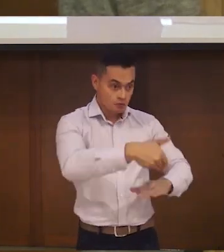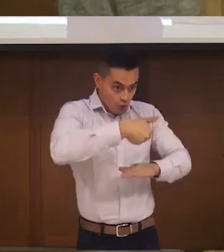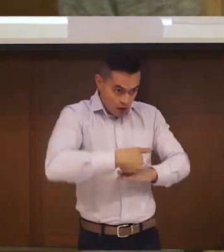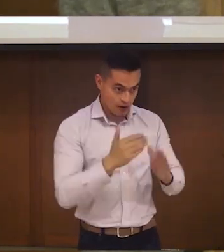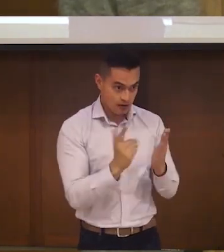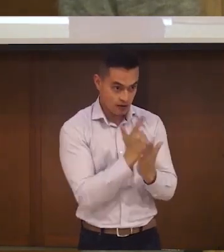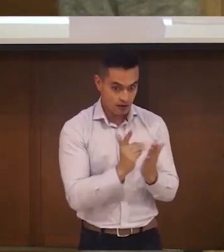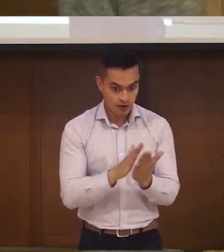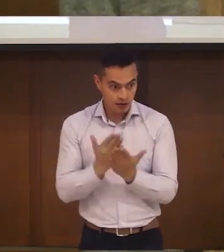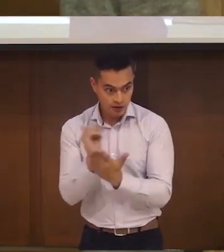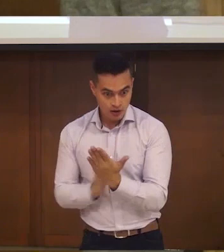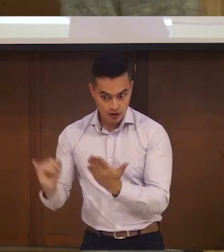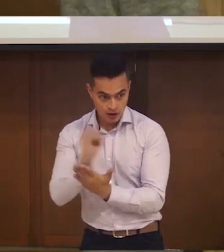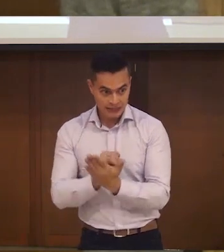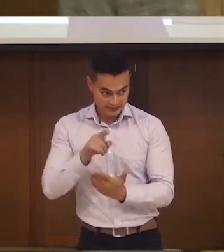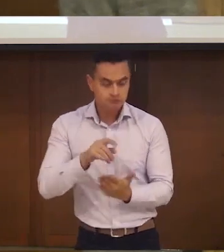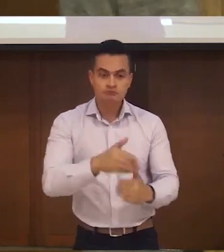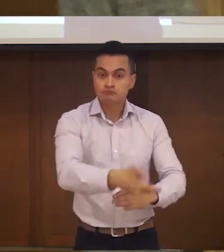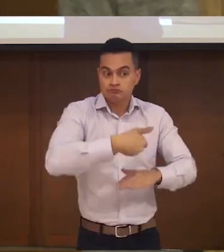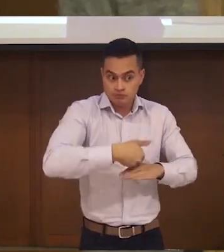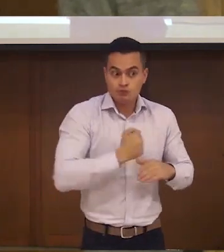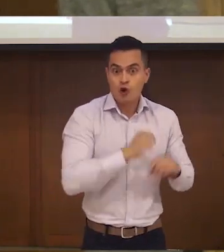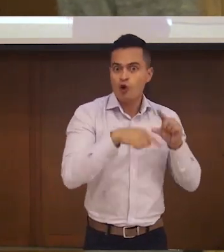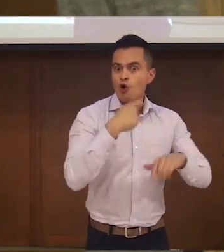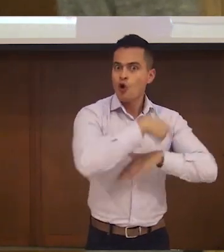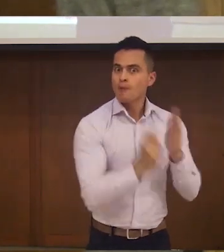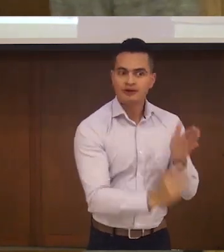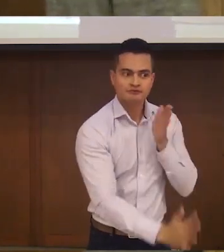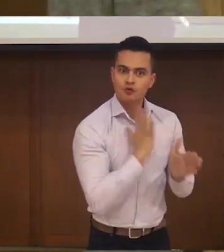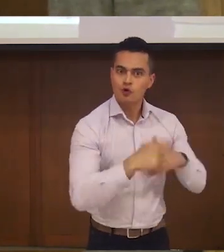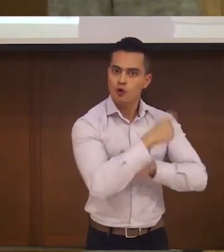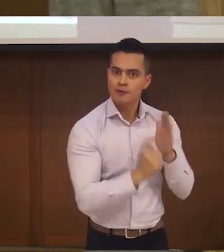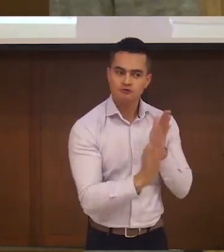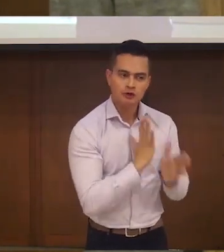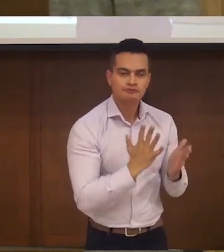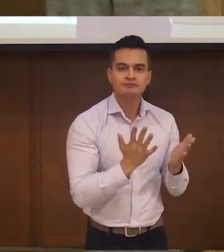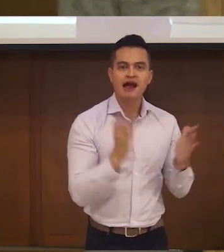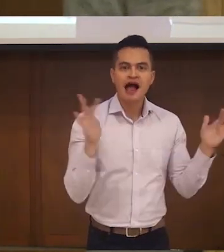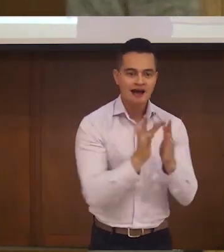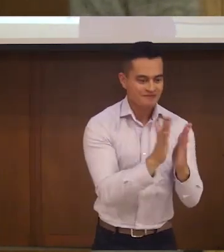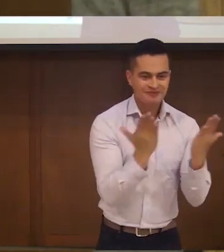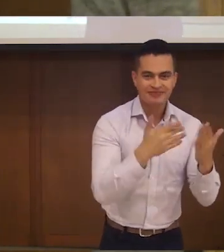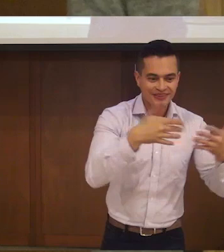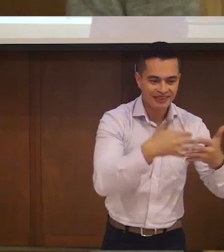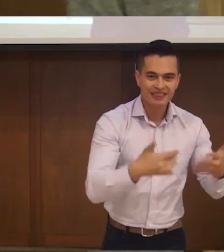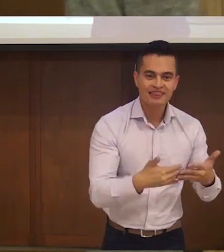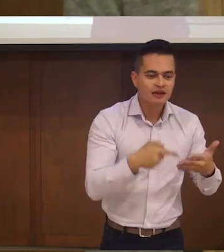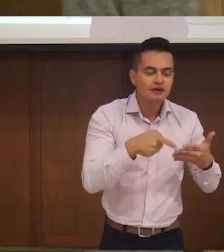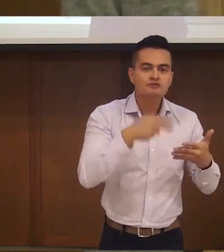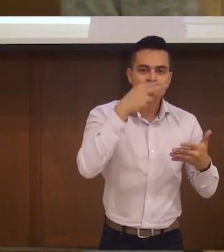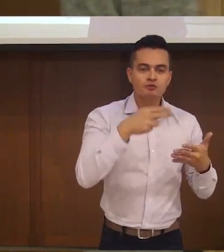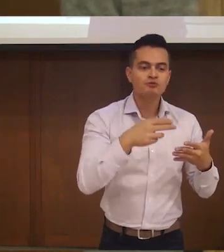cosa importante, en el sentido de que me he preocupado siempre porque se reconozcan los lugares donde pasan